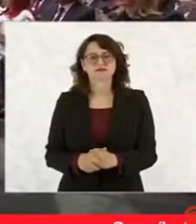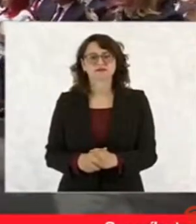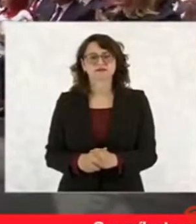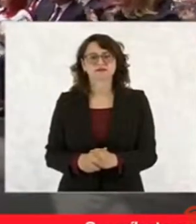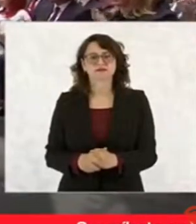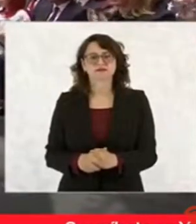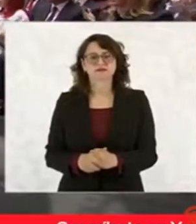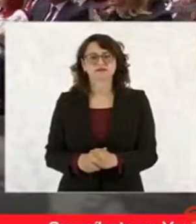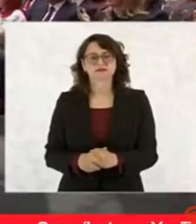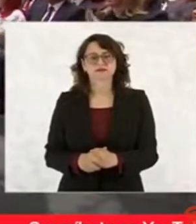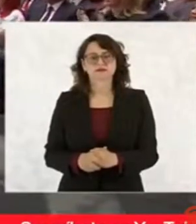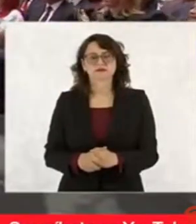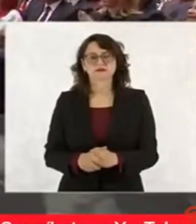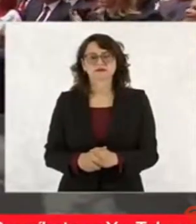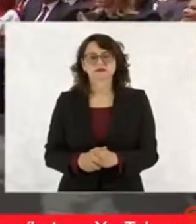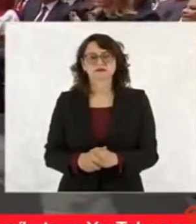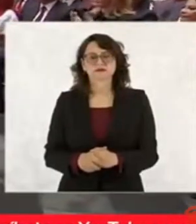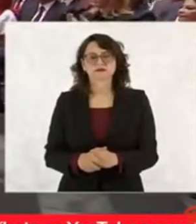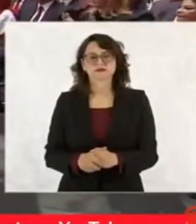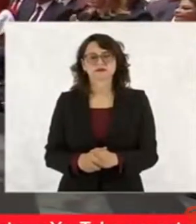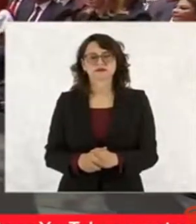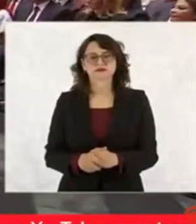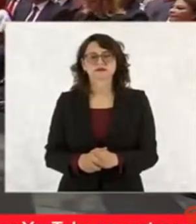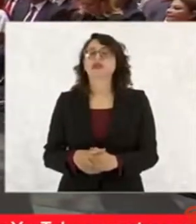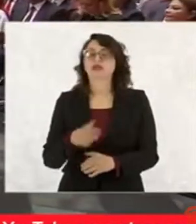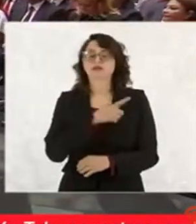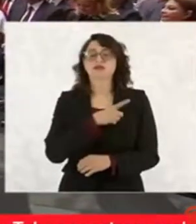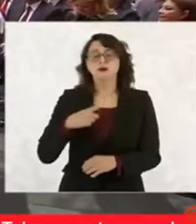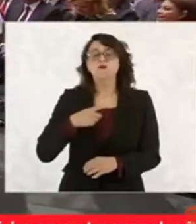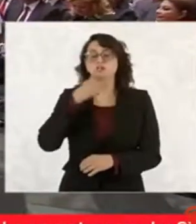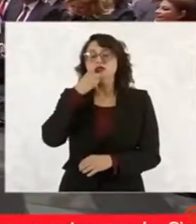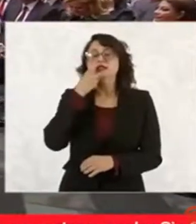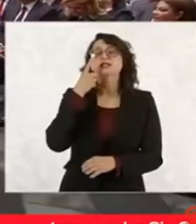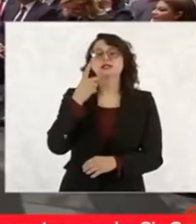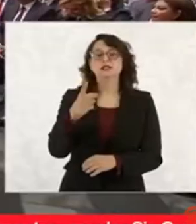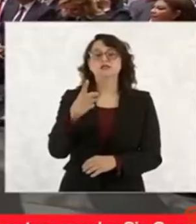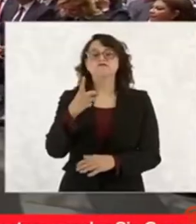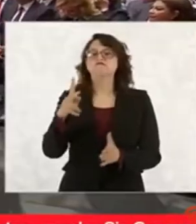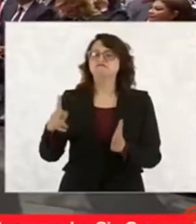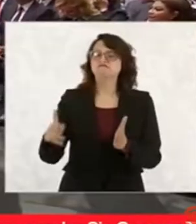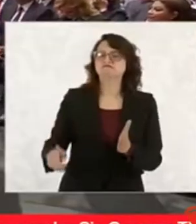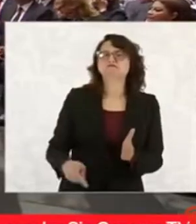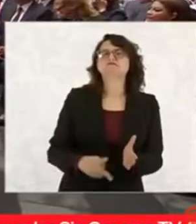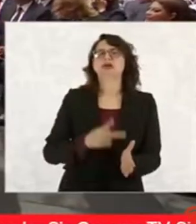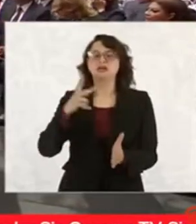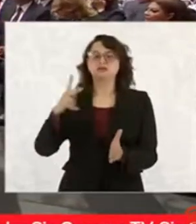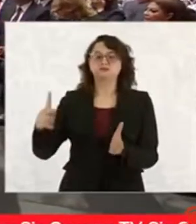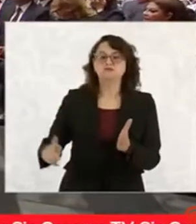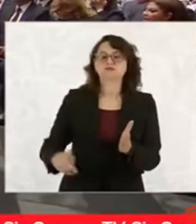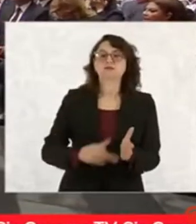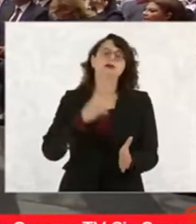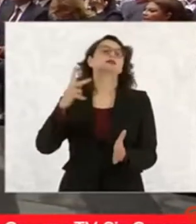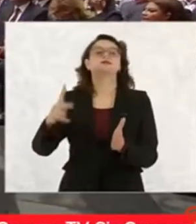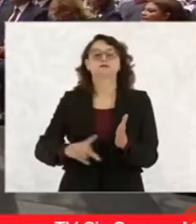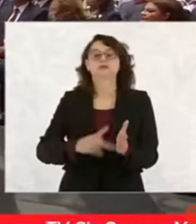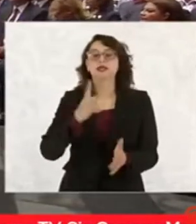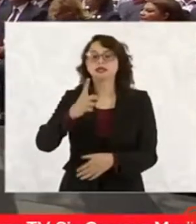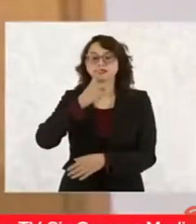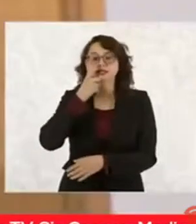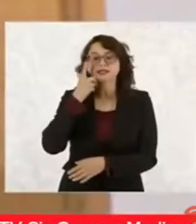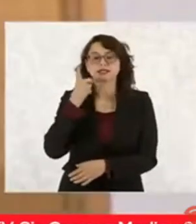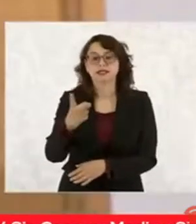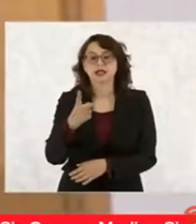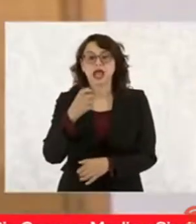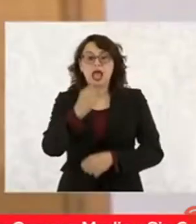los días. Así de que para la gente que dice, no, pero es que no dijo nada, señores y señoras, damas y caballeros, lleva